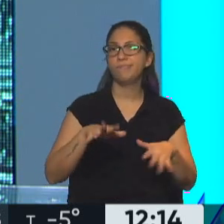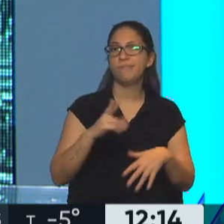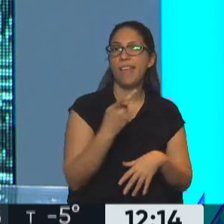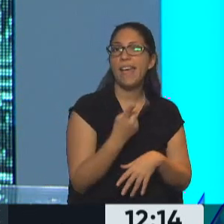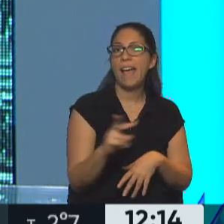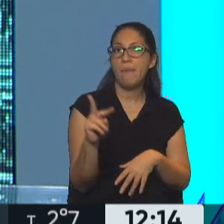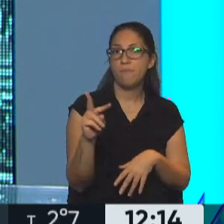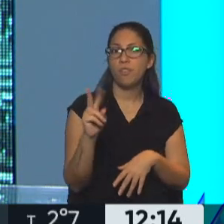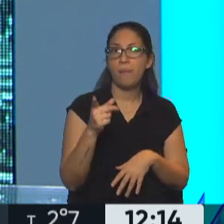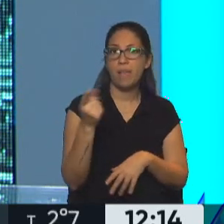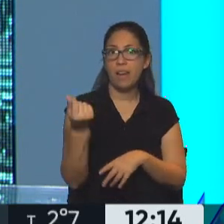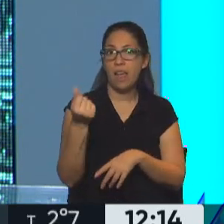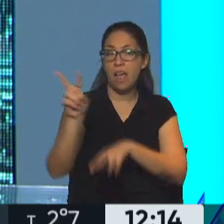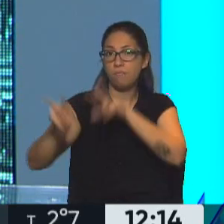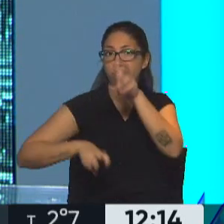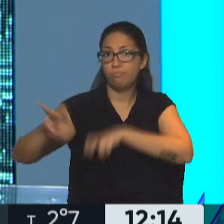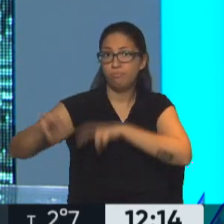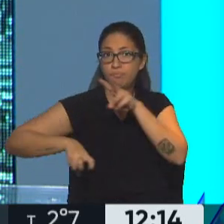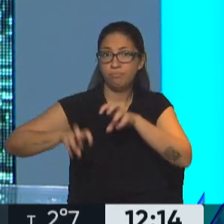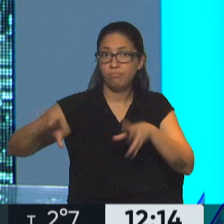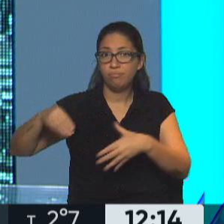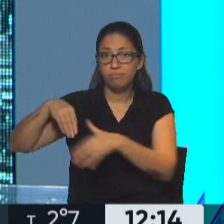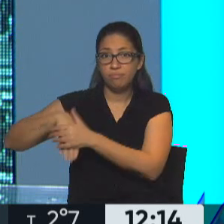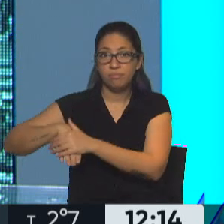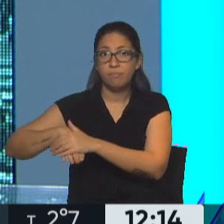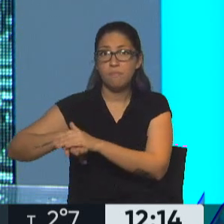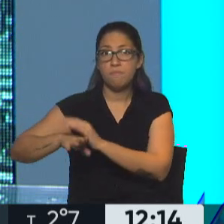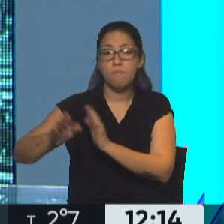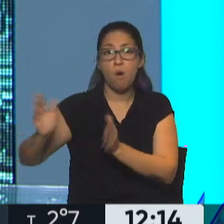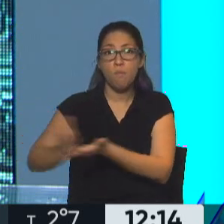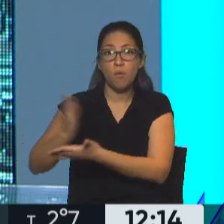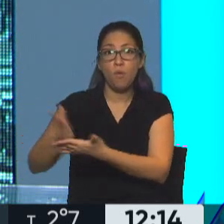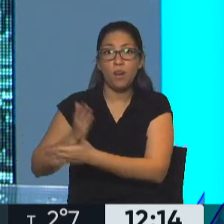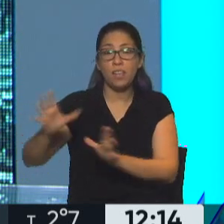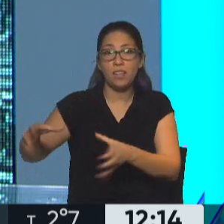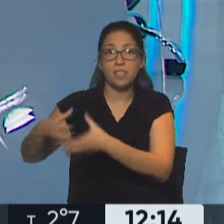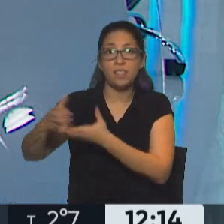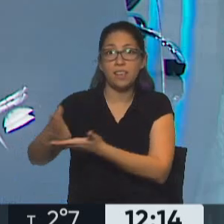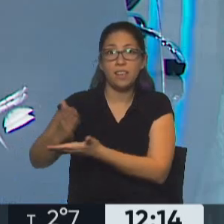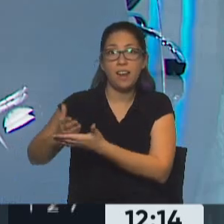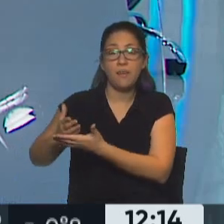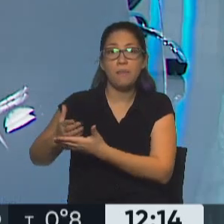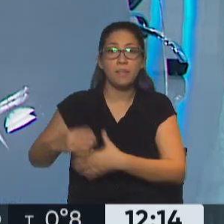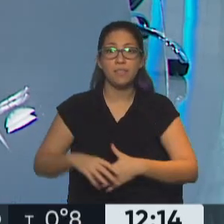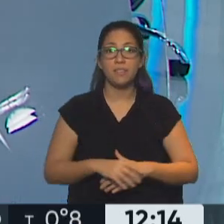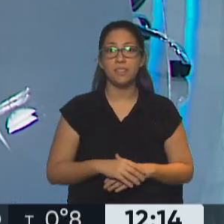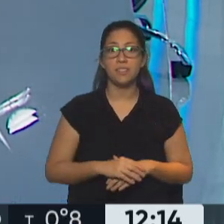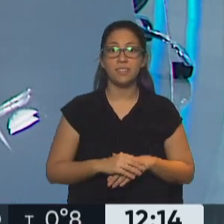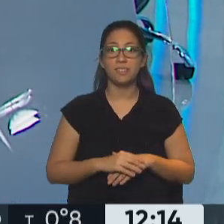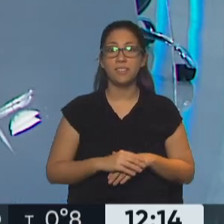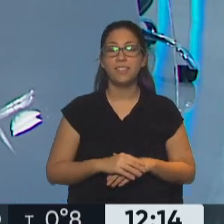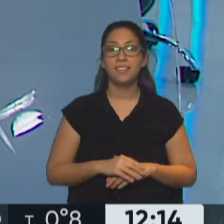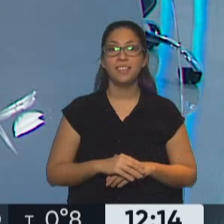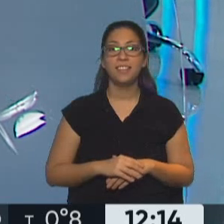una retención feroz por parte de los productores. Que además están preocupados porque bajó el precio de la soja a nivel internacional, ¿no?